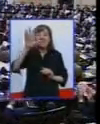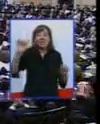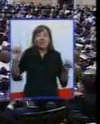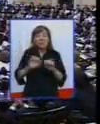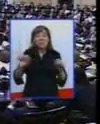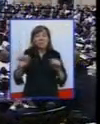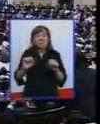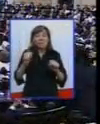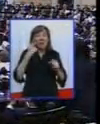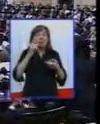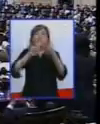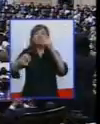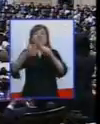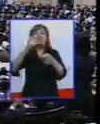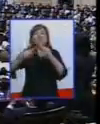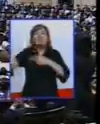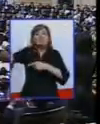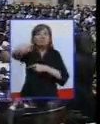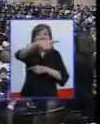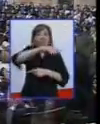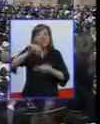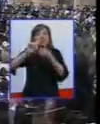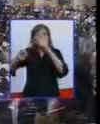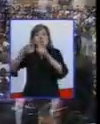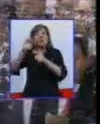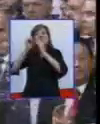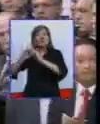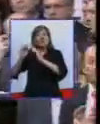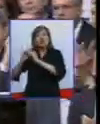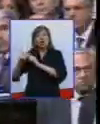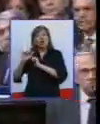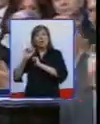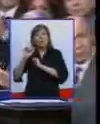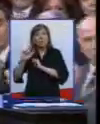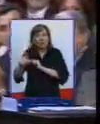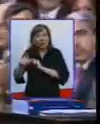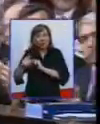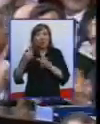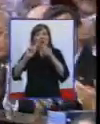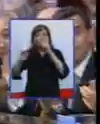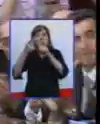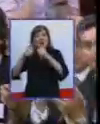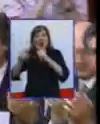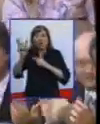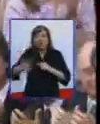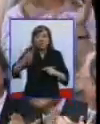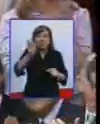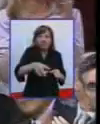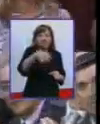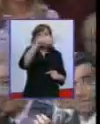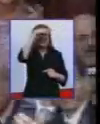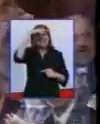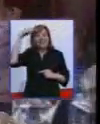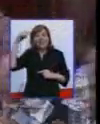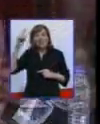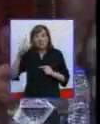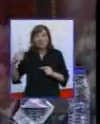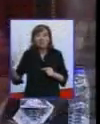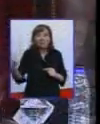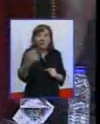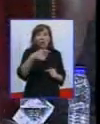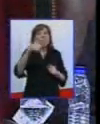mayo un gran acuerdo con su propia historia, con su propio pueblo, con su propia nación,